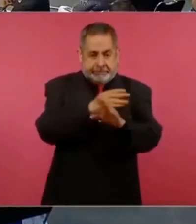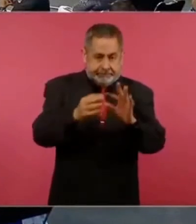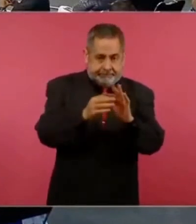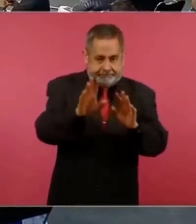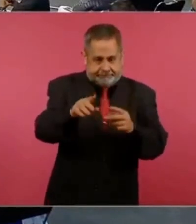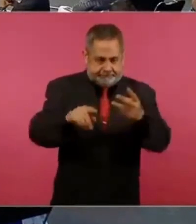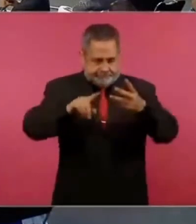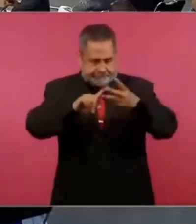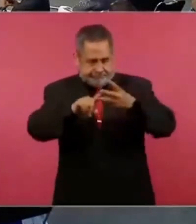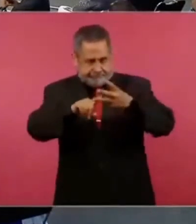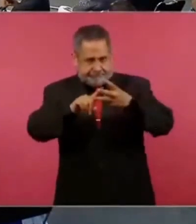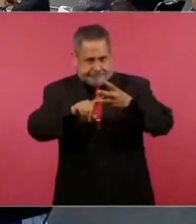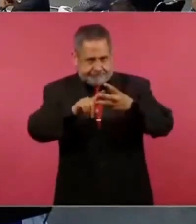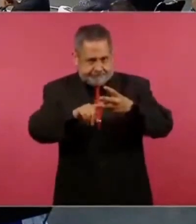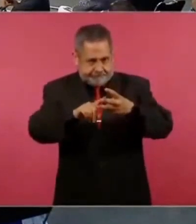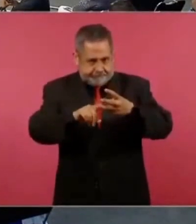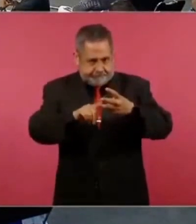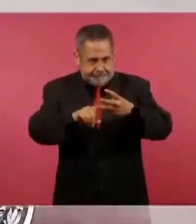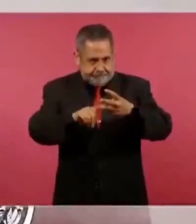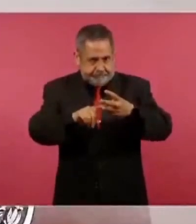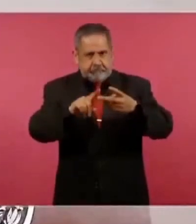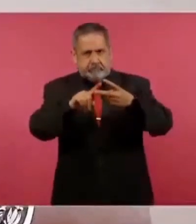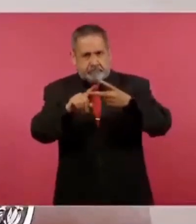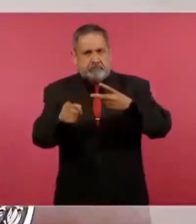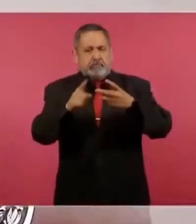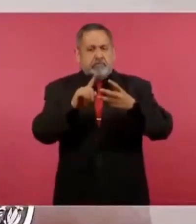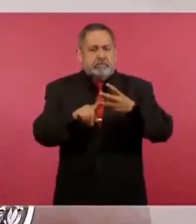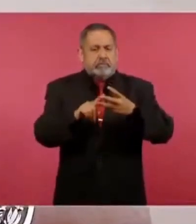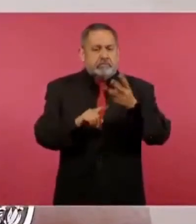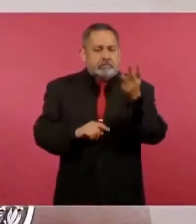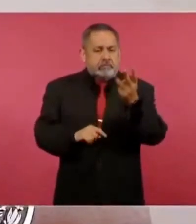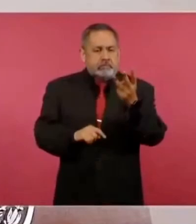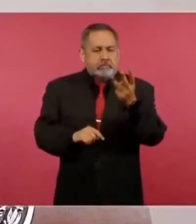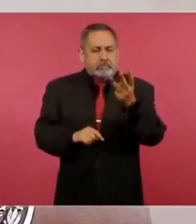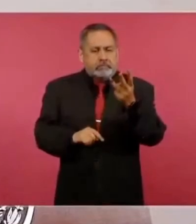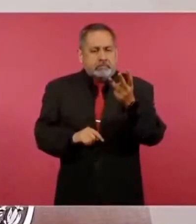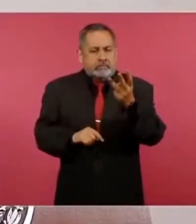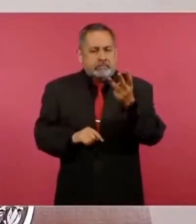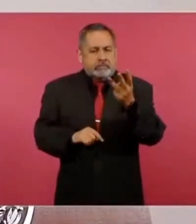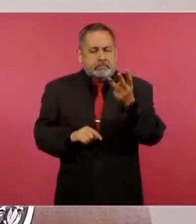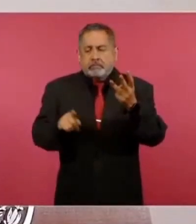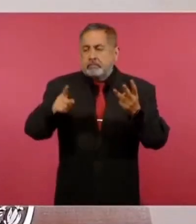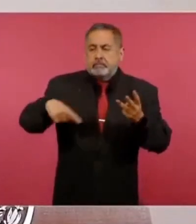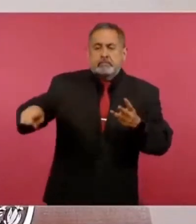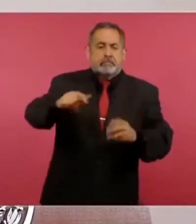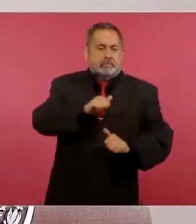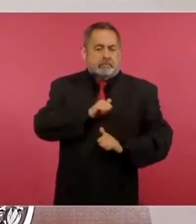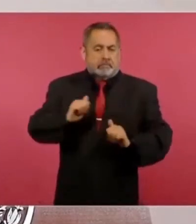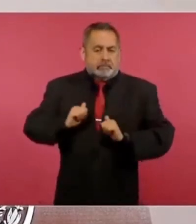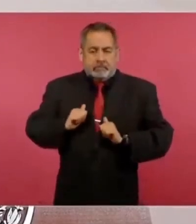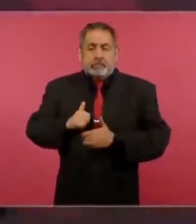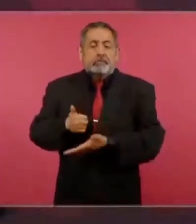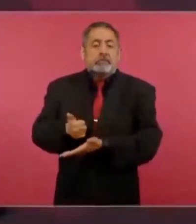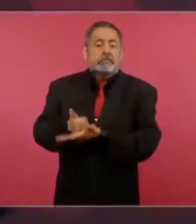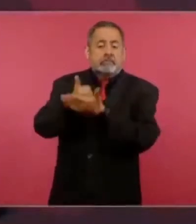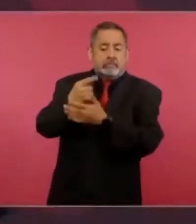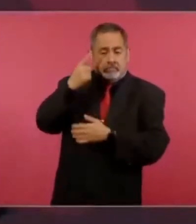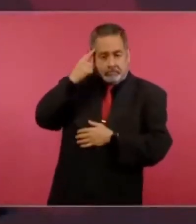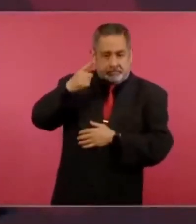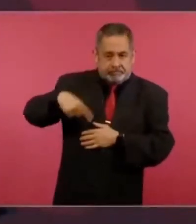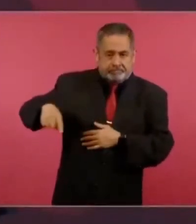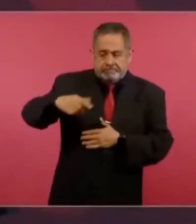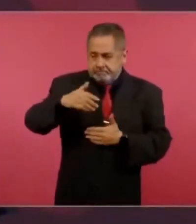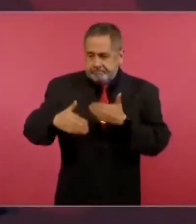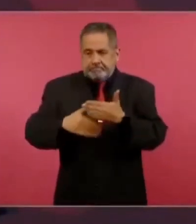es la tercera, la segunda misión. La tercera es que las Fuerzas Armadas ayuden en el